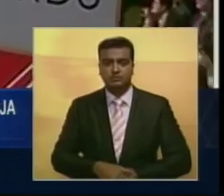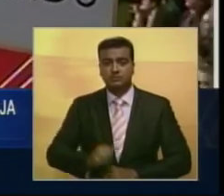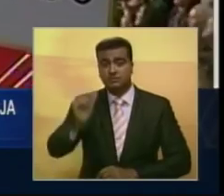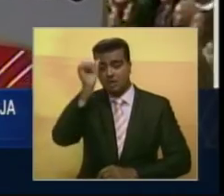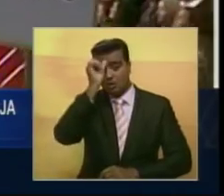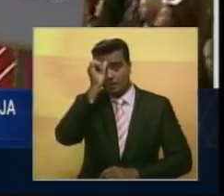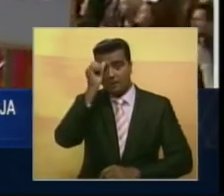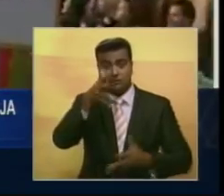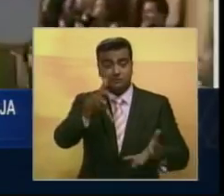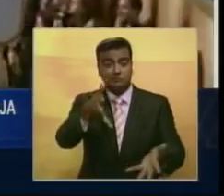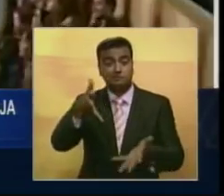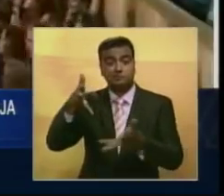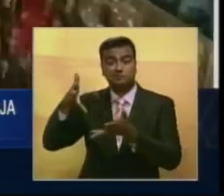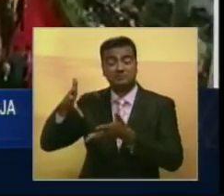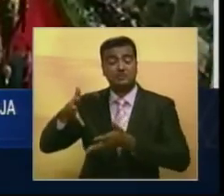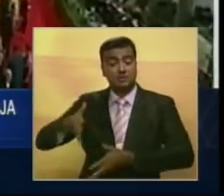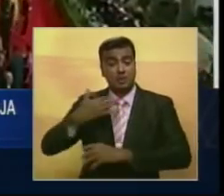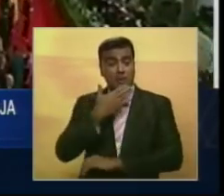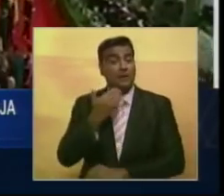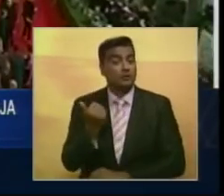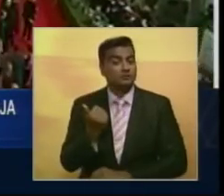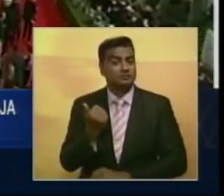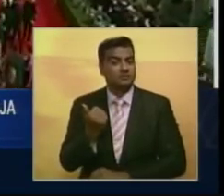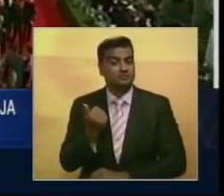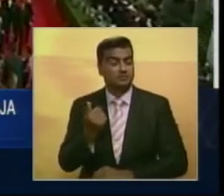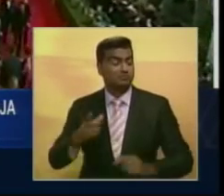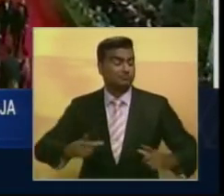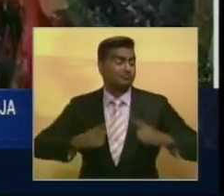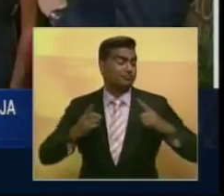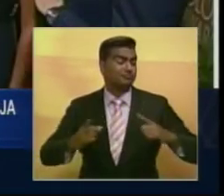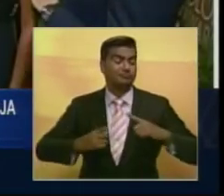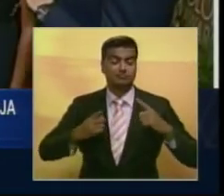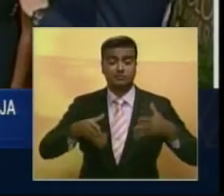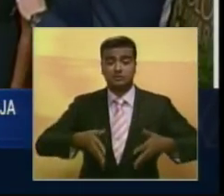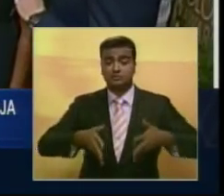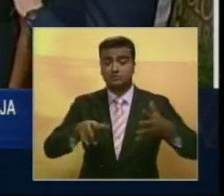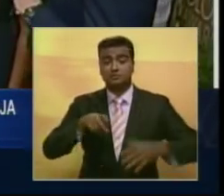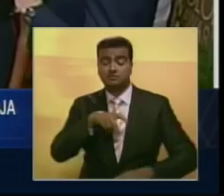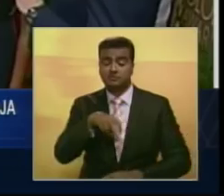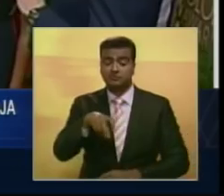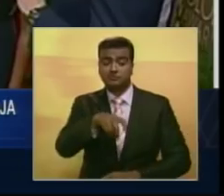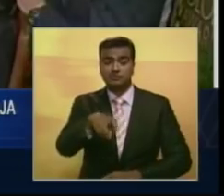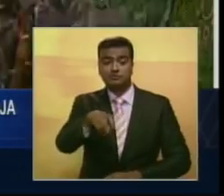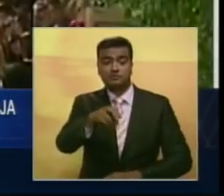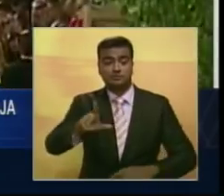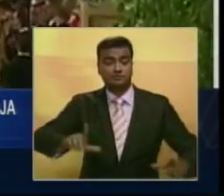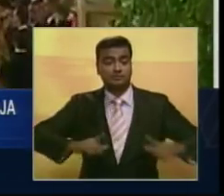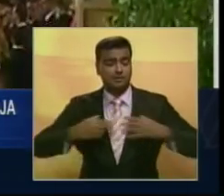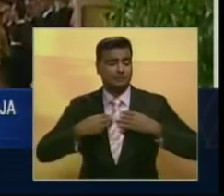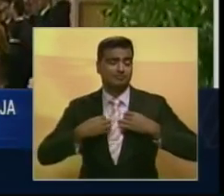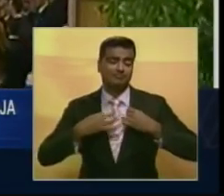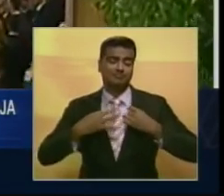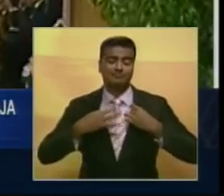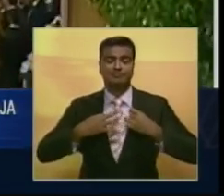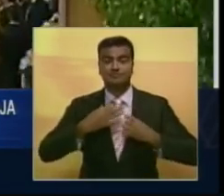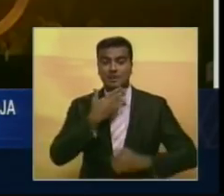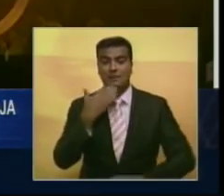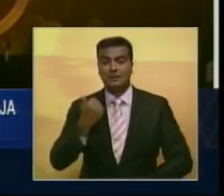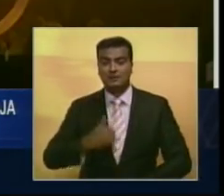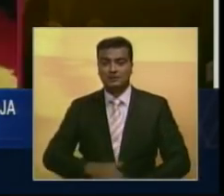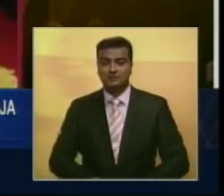gala de premiación de los Globo de Oro y las celebridades de Hollywood aprovecharon la cita para lucir sus mejores